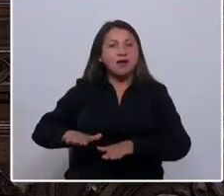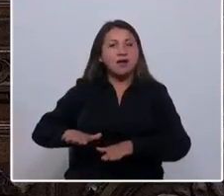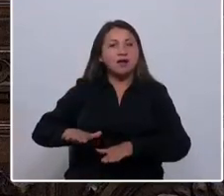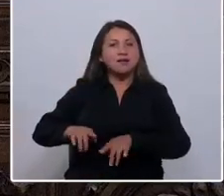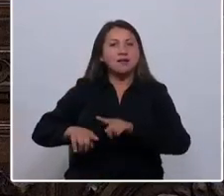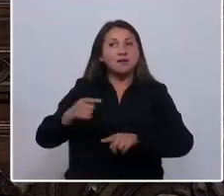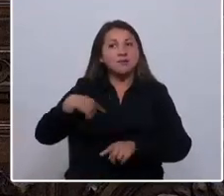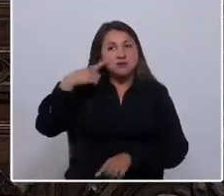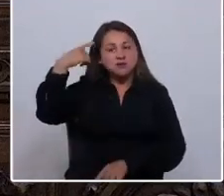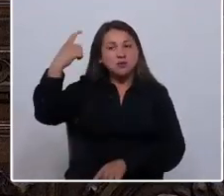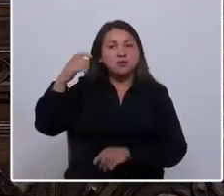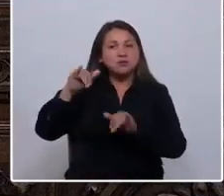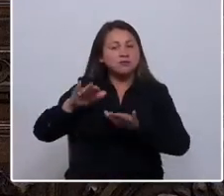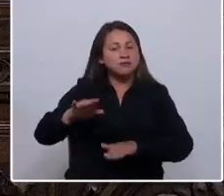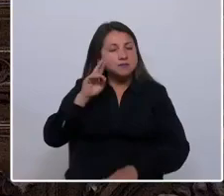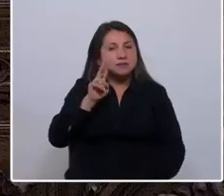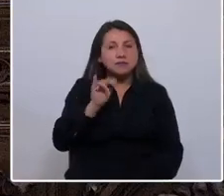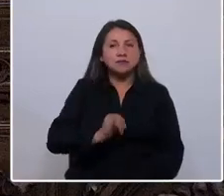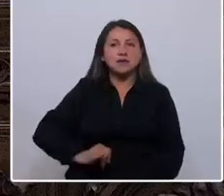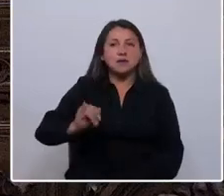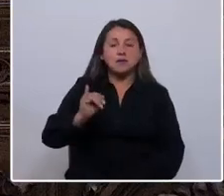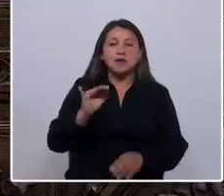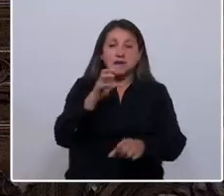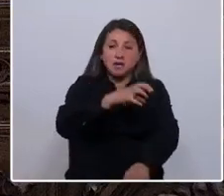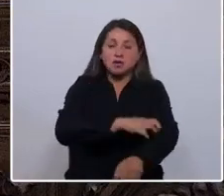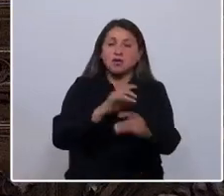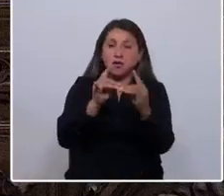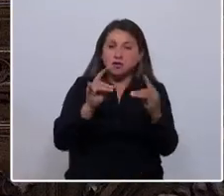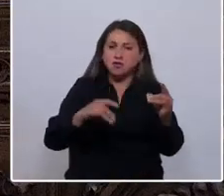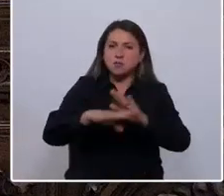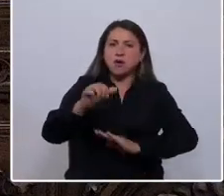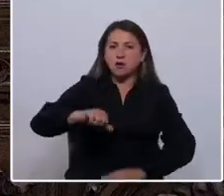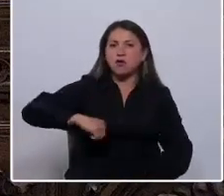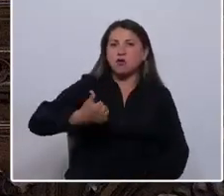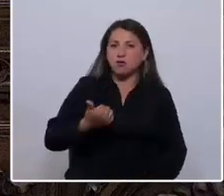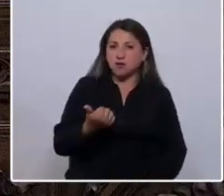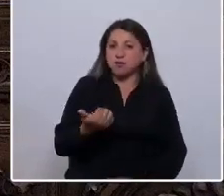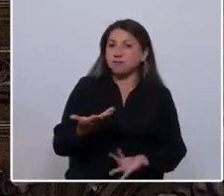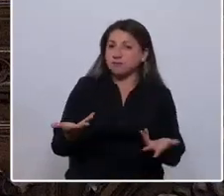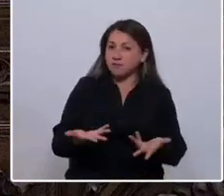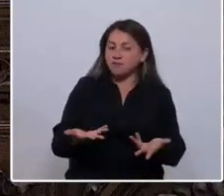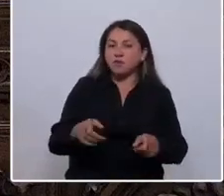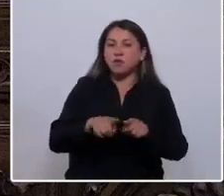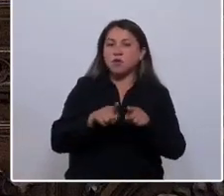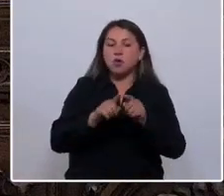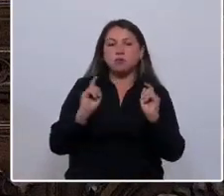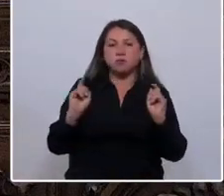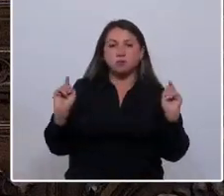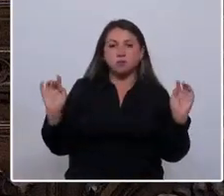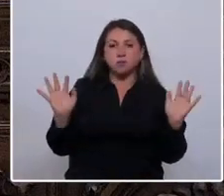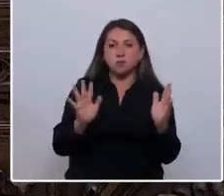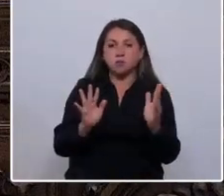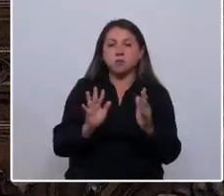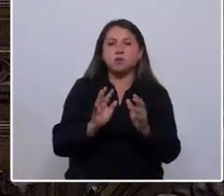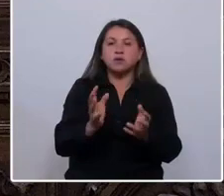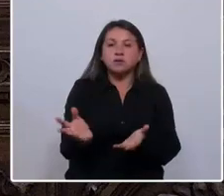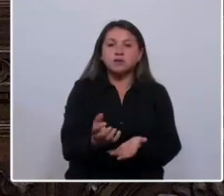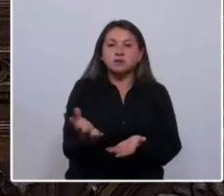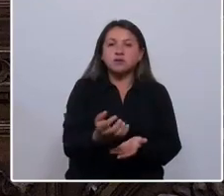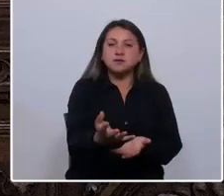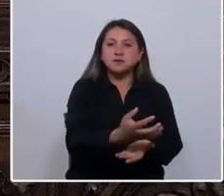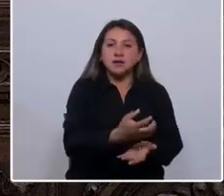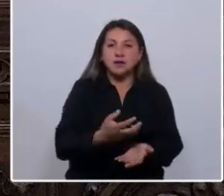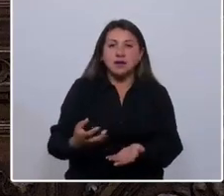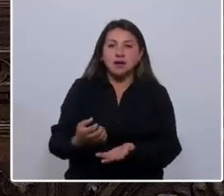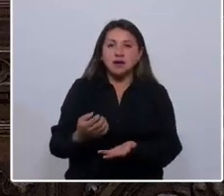Vengo de la región de Aysén, una de las más jóvenes del país, y sin embargo, poblada por cazadoras recolectoras desde